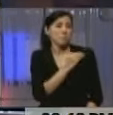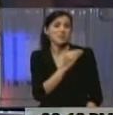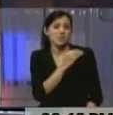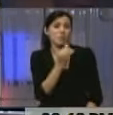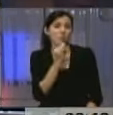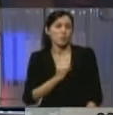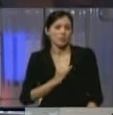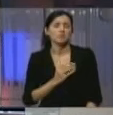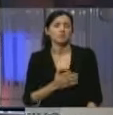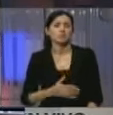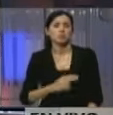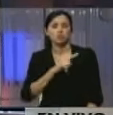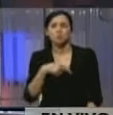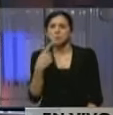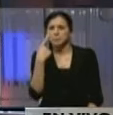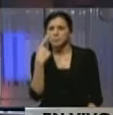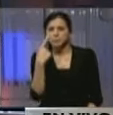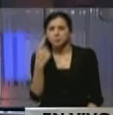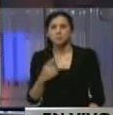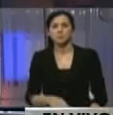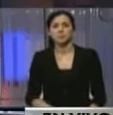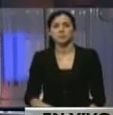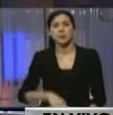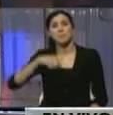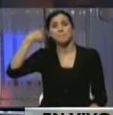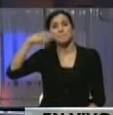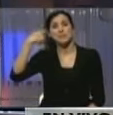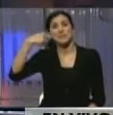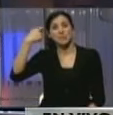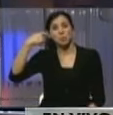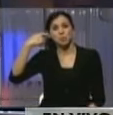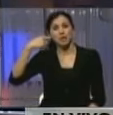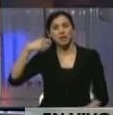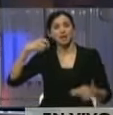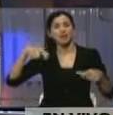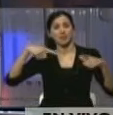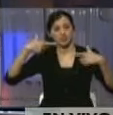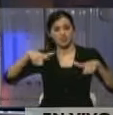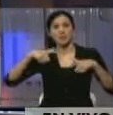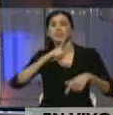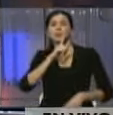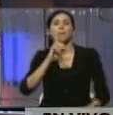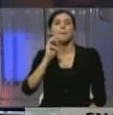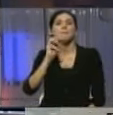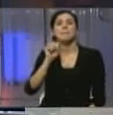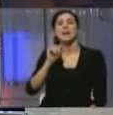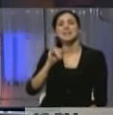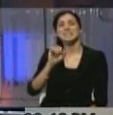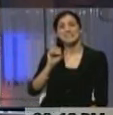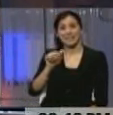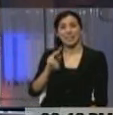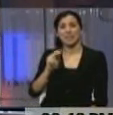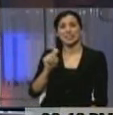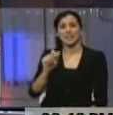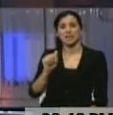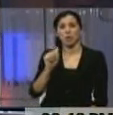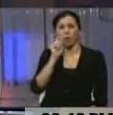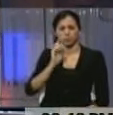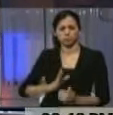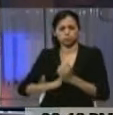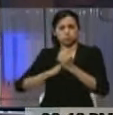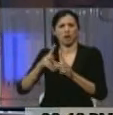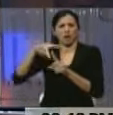Y estábamos nosotros viendo el preestreno de la película Maisanta, primera parte. La